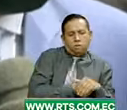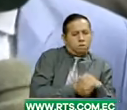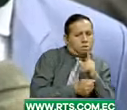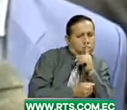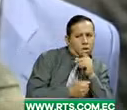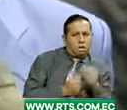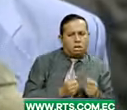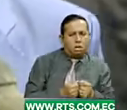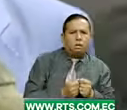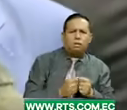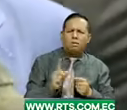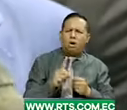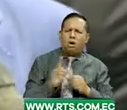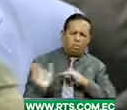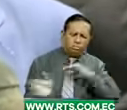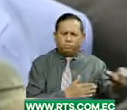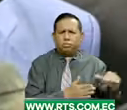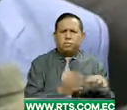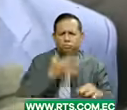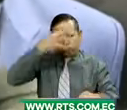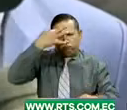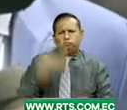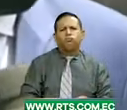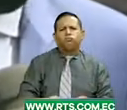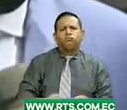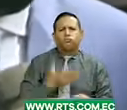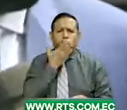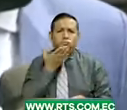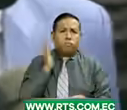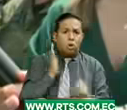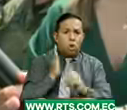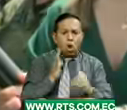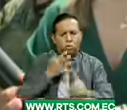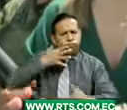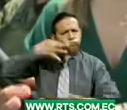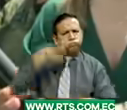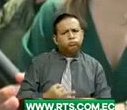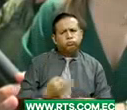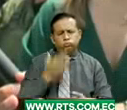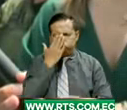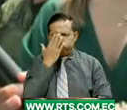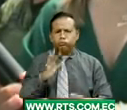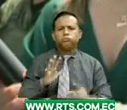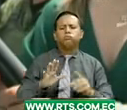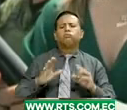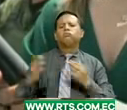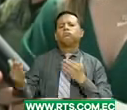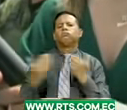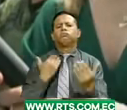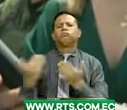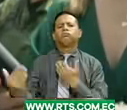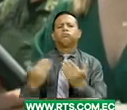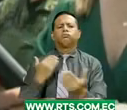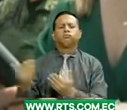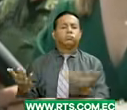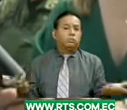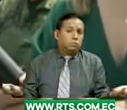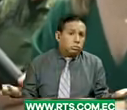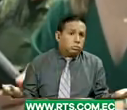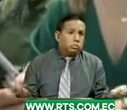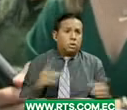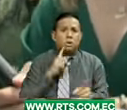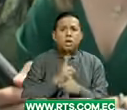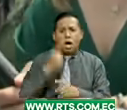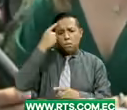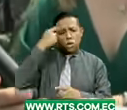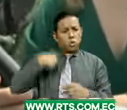de frente con diálogos claros, francos y fraternos por el Ecuador. Lo malo no es tener intereses, lo malo es que esos estén ocultos. Y nosotros tenemos que poner